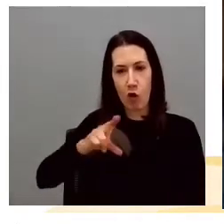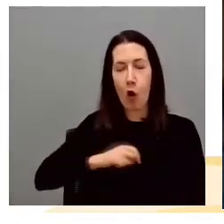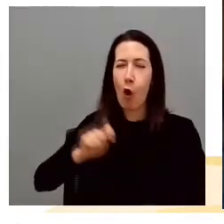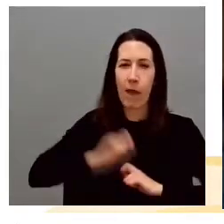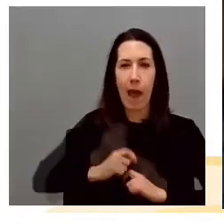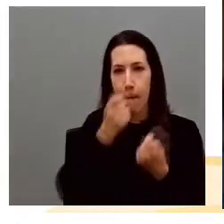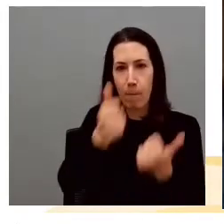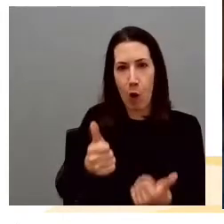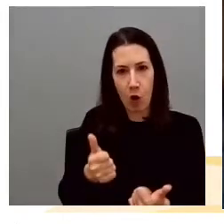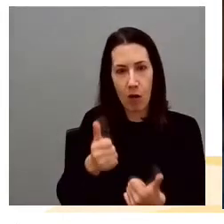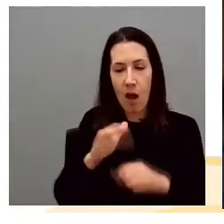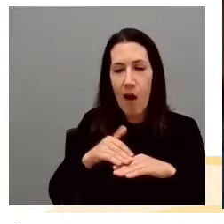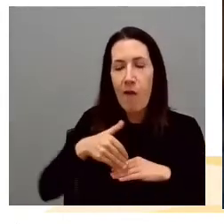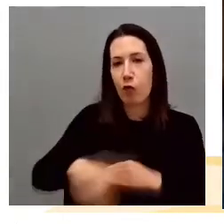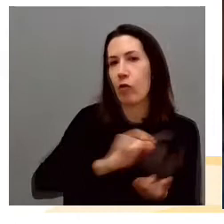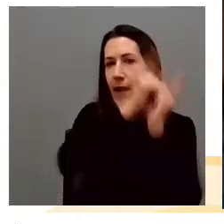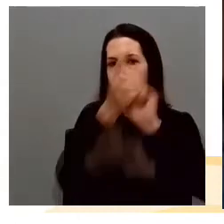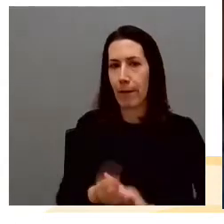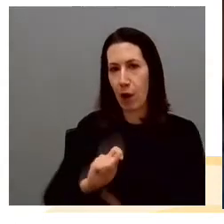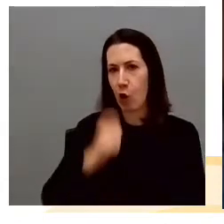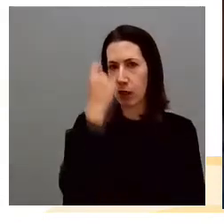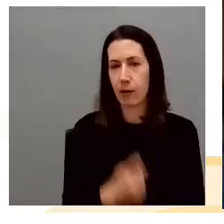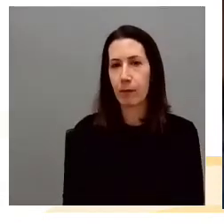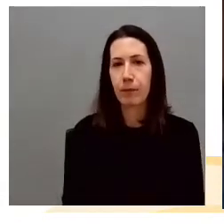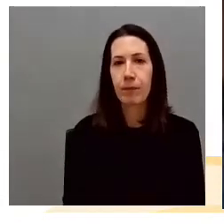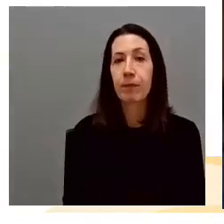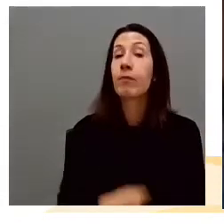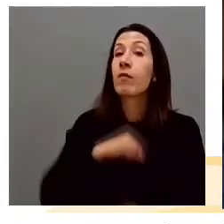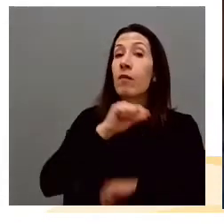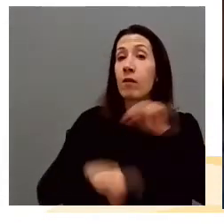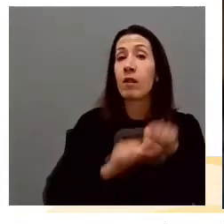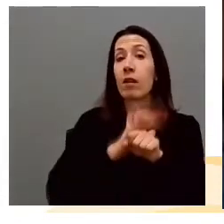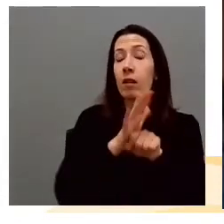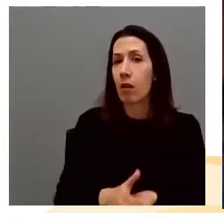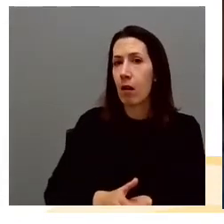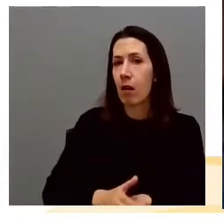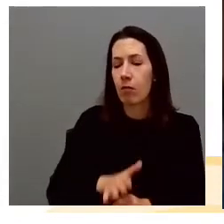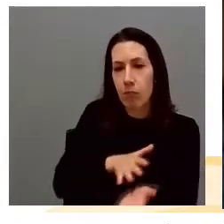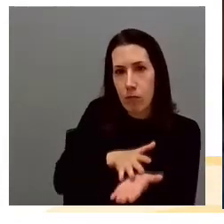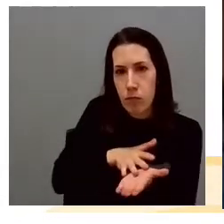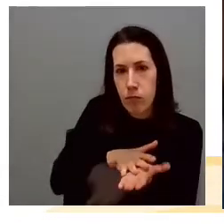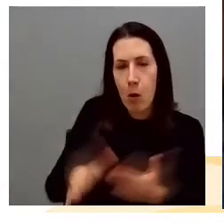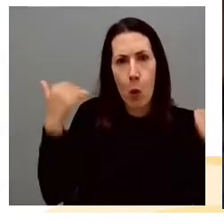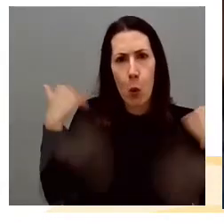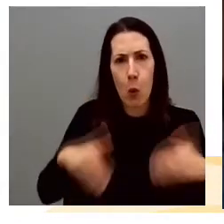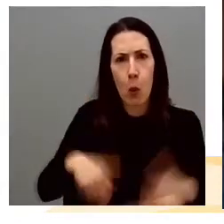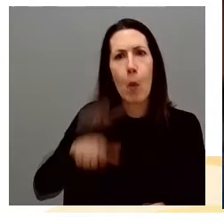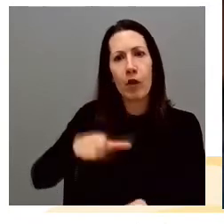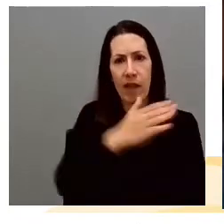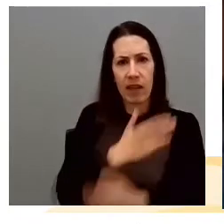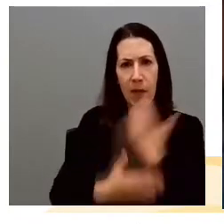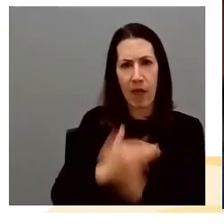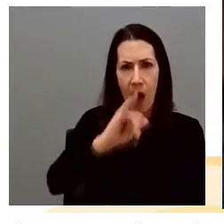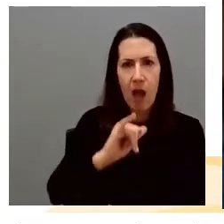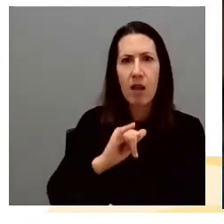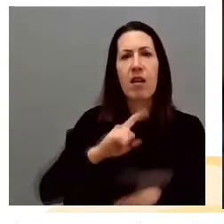¿no? La pandemia ha tenido un impacto desproporcionado en las personas con discapacidad, en sus familias, en